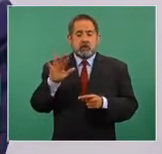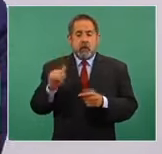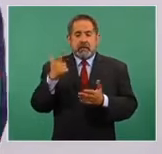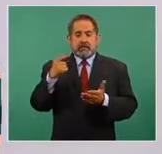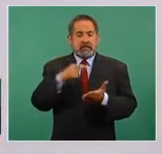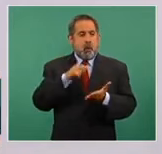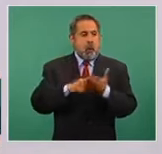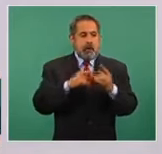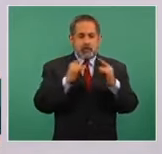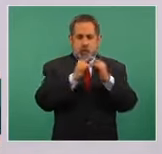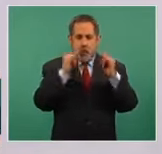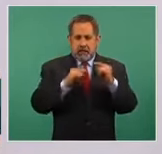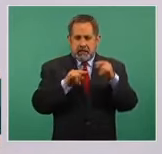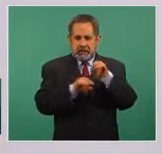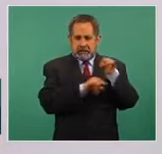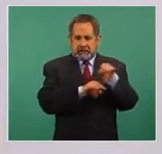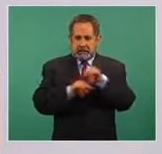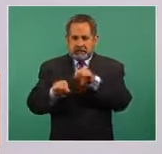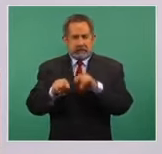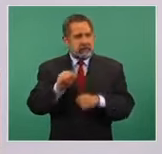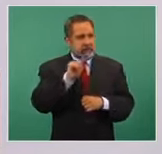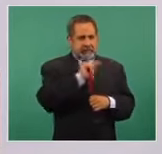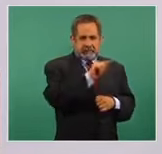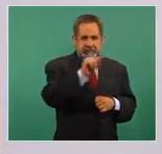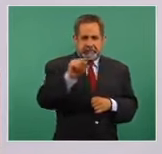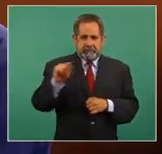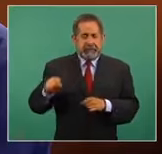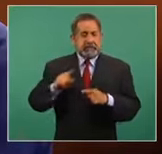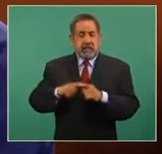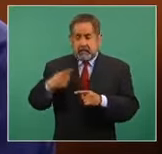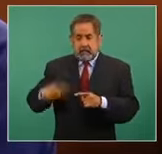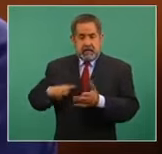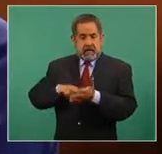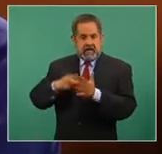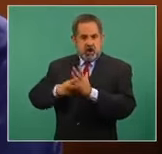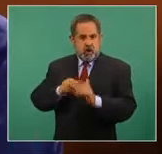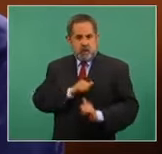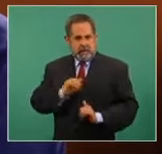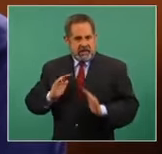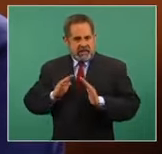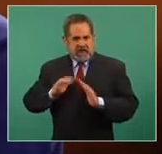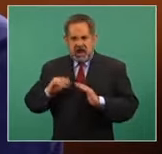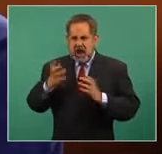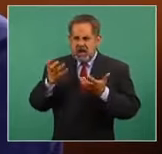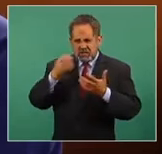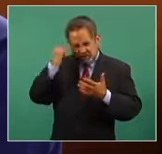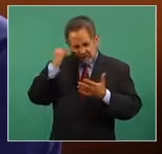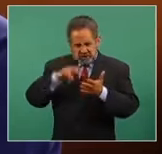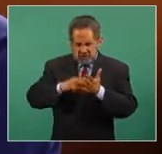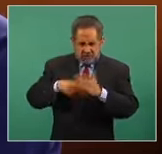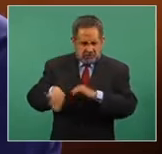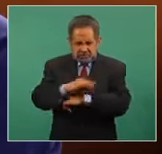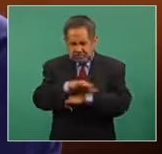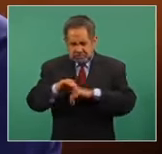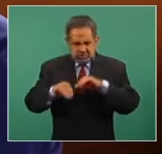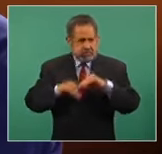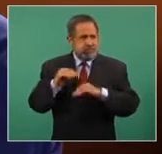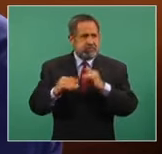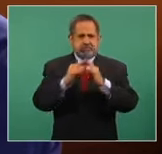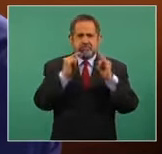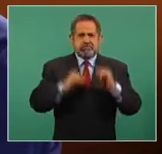cuarteles construidos por los ingenieros militares en todas las regiones del país.